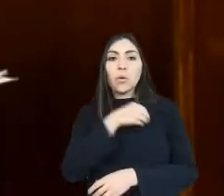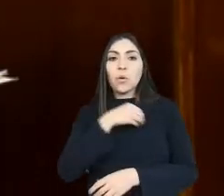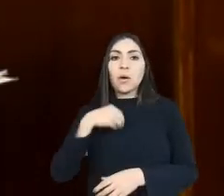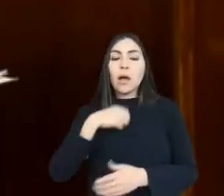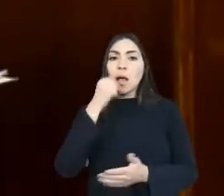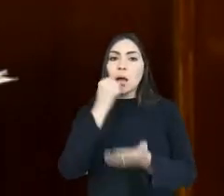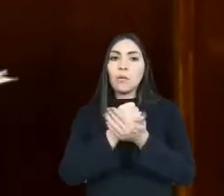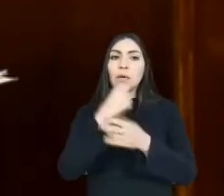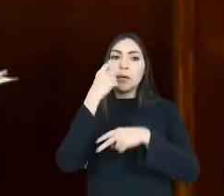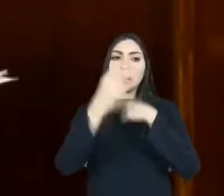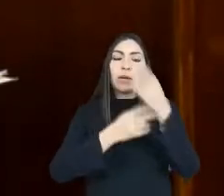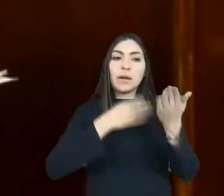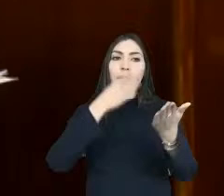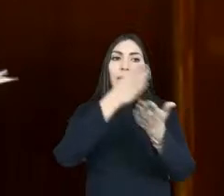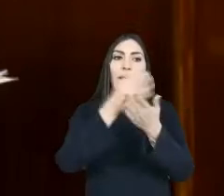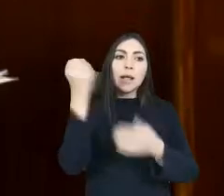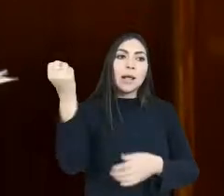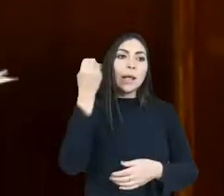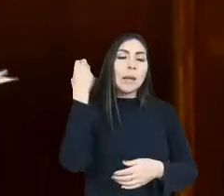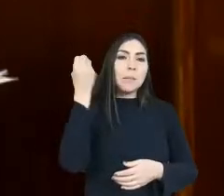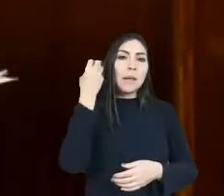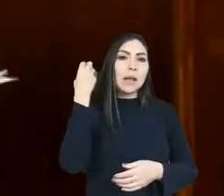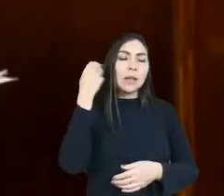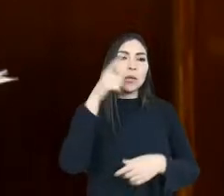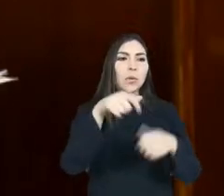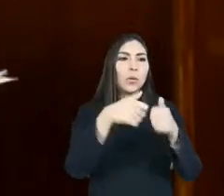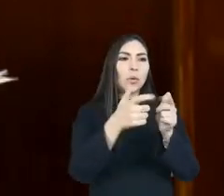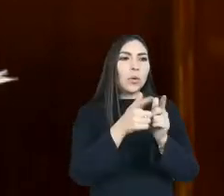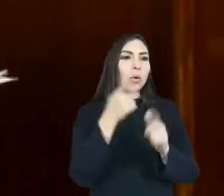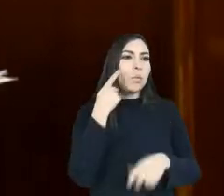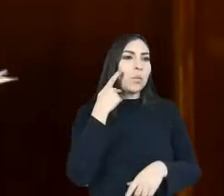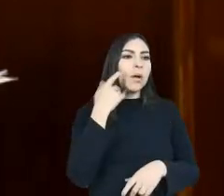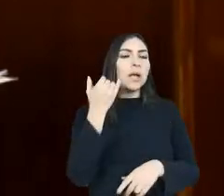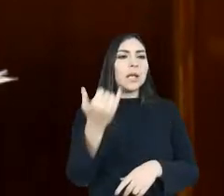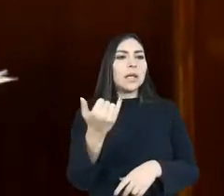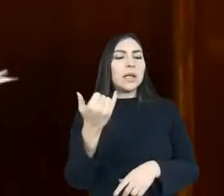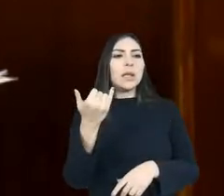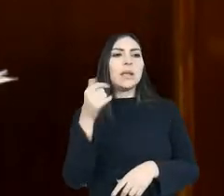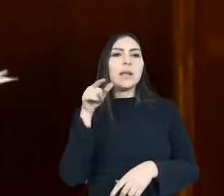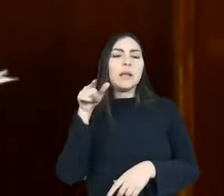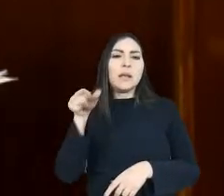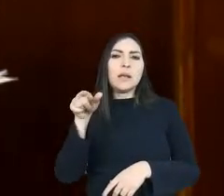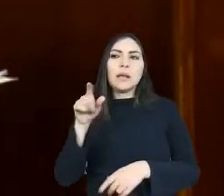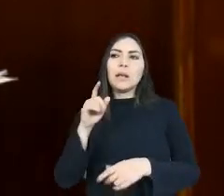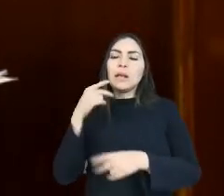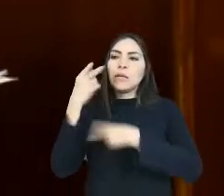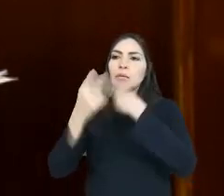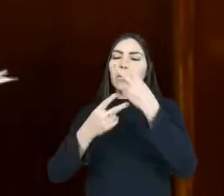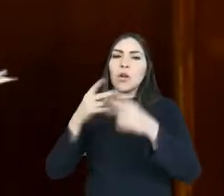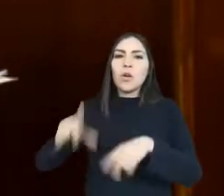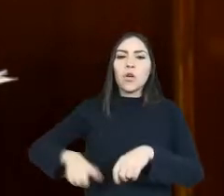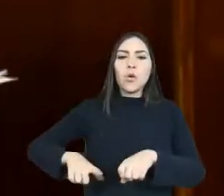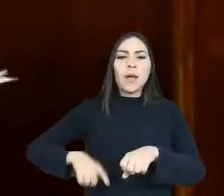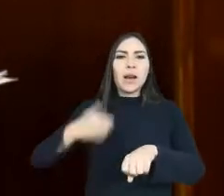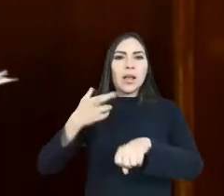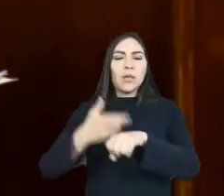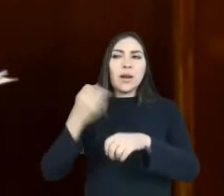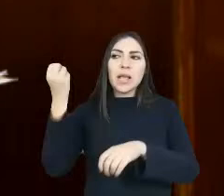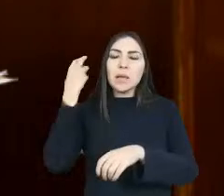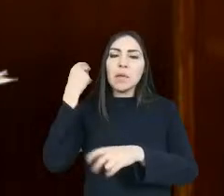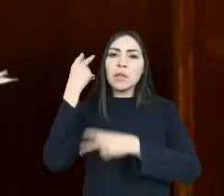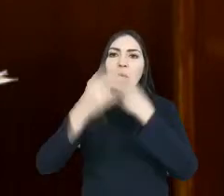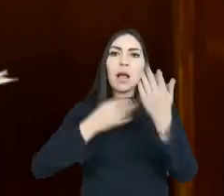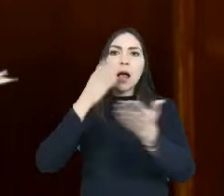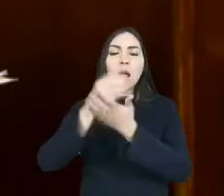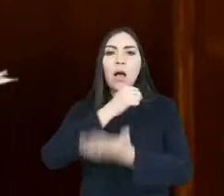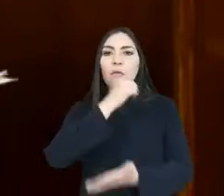a eventos del gobernador y del partido al que pertenece. Es contrastante notar que el